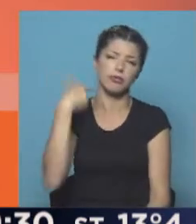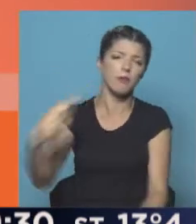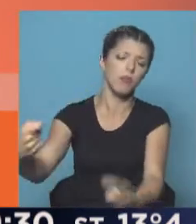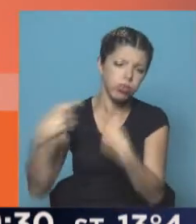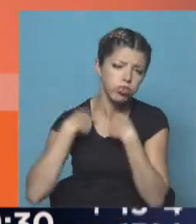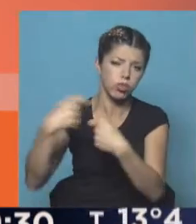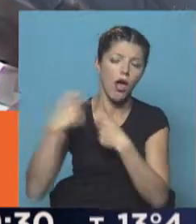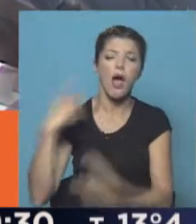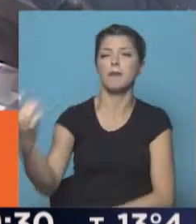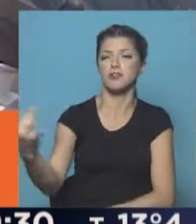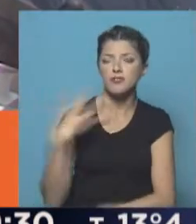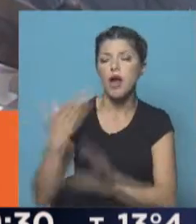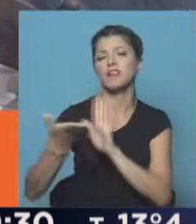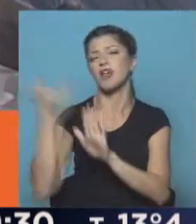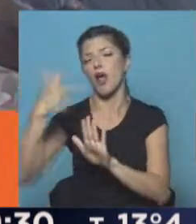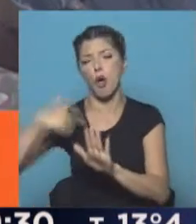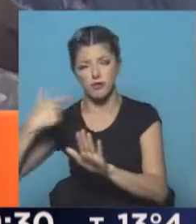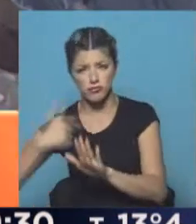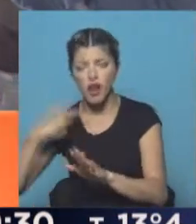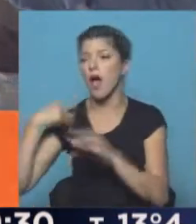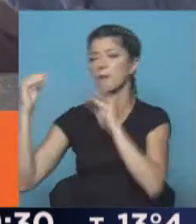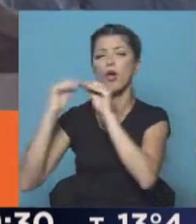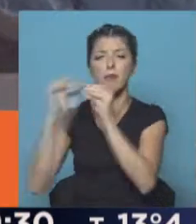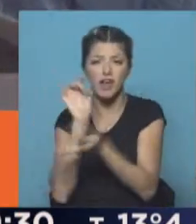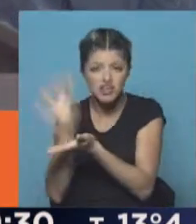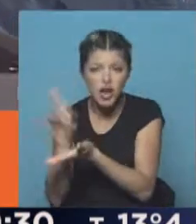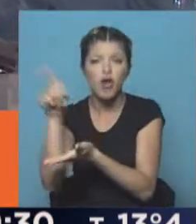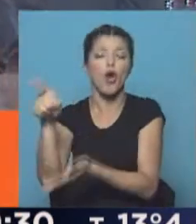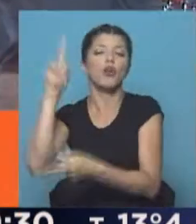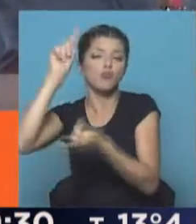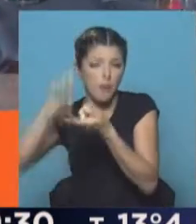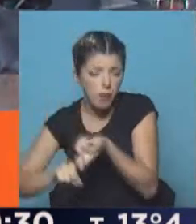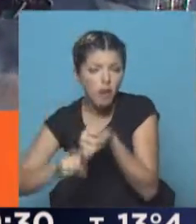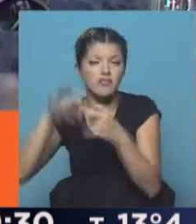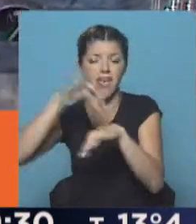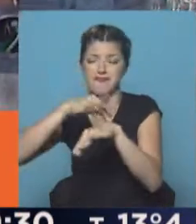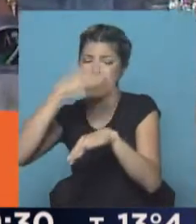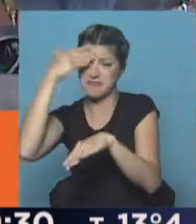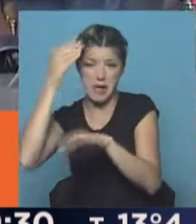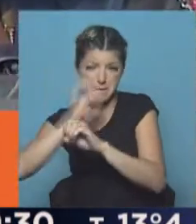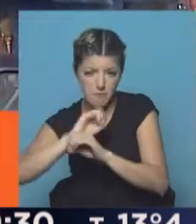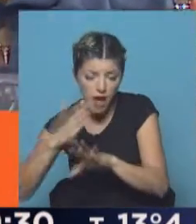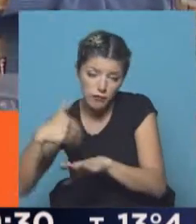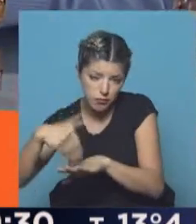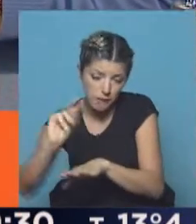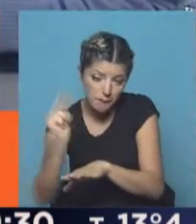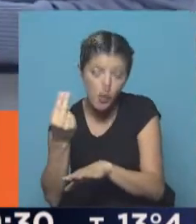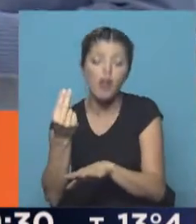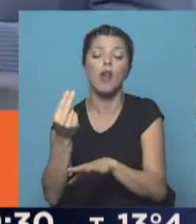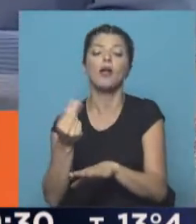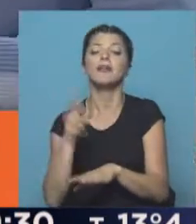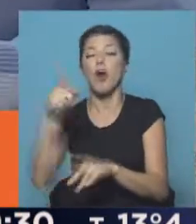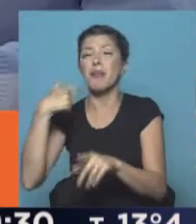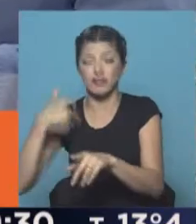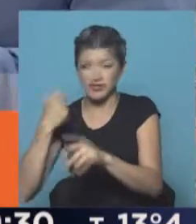gremio, me sacaron la obra social, a uno de los compañeros que echaron tiene la mujer con una enfermedad muy terminal, le sacaron la obra social,